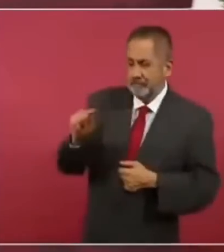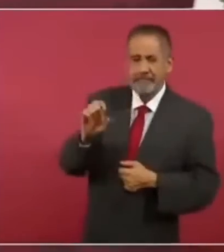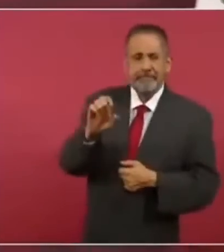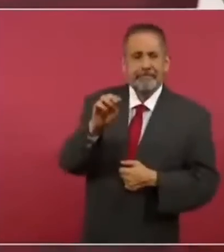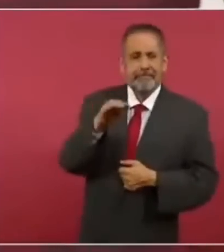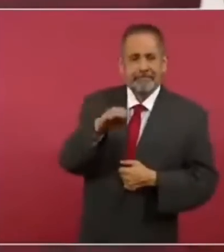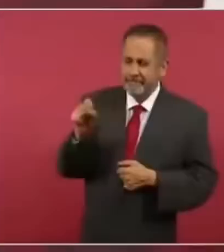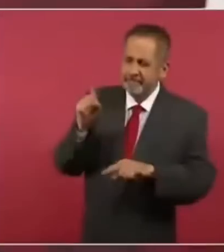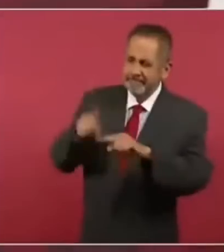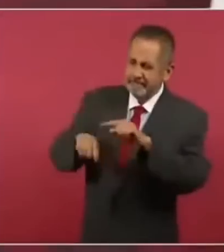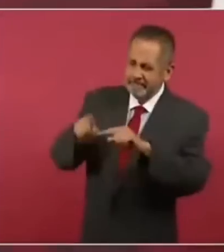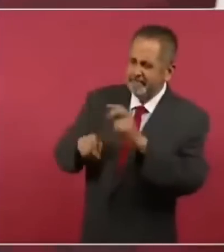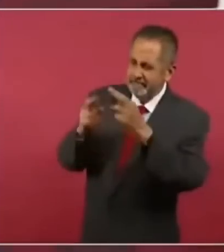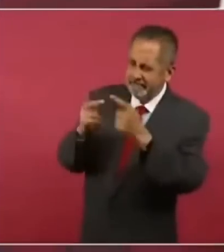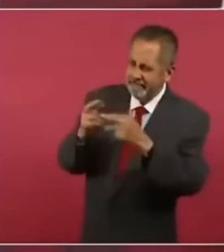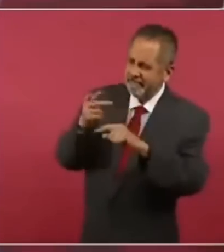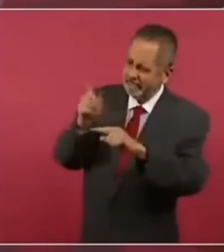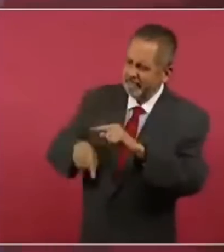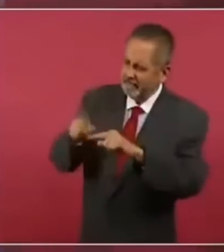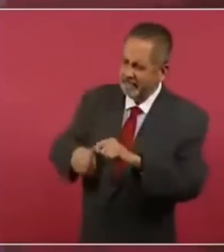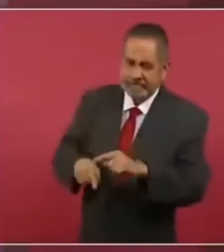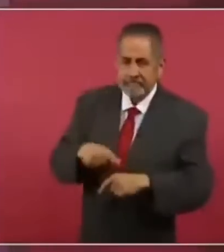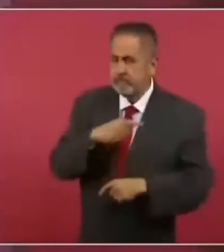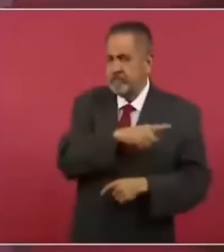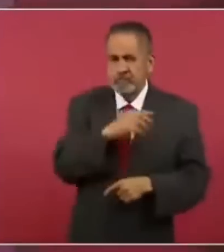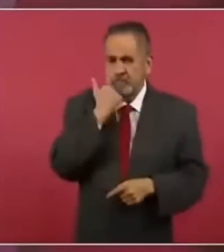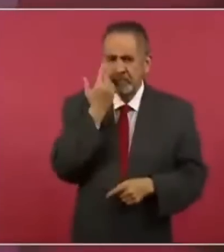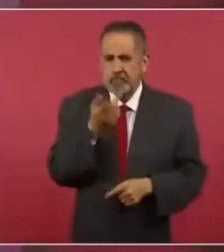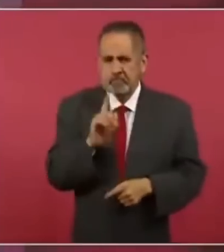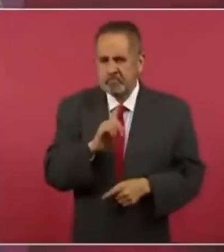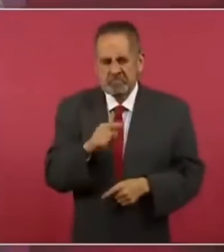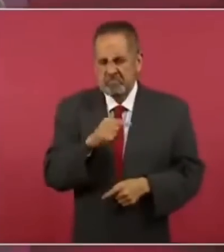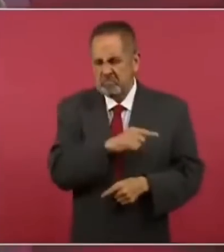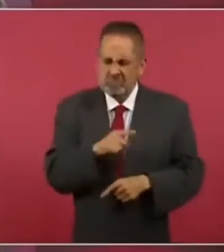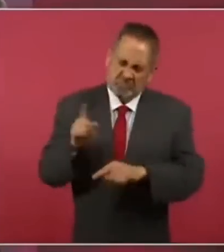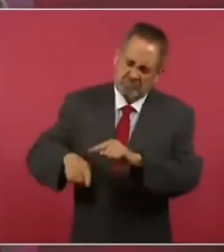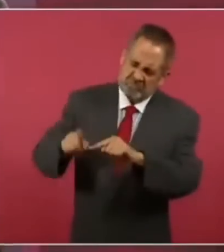los neoliberales, porque no querían eso.